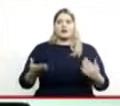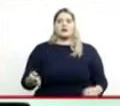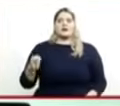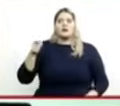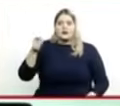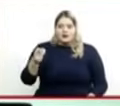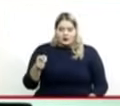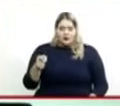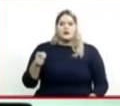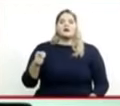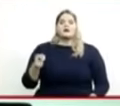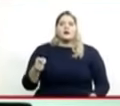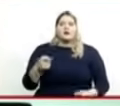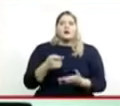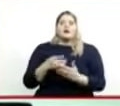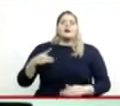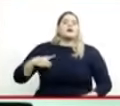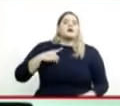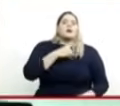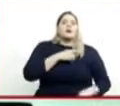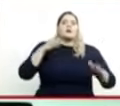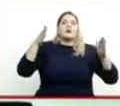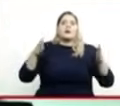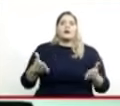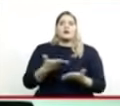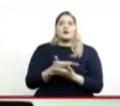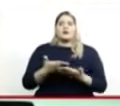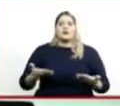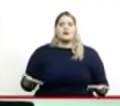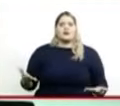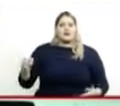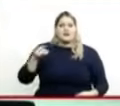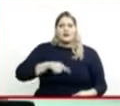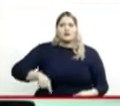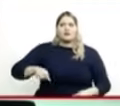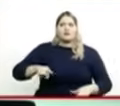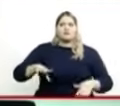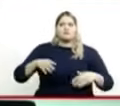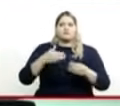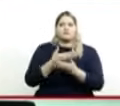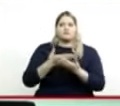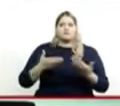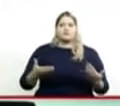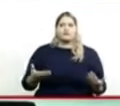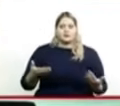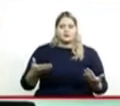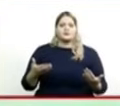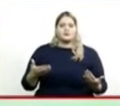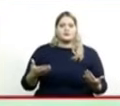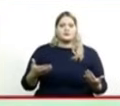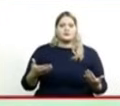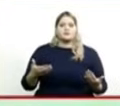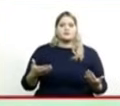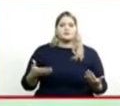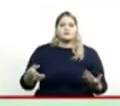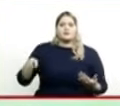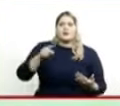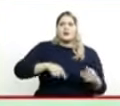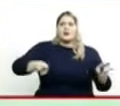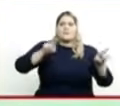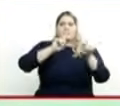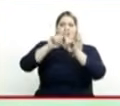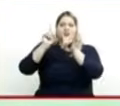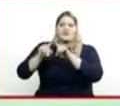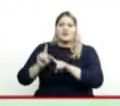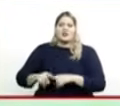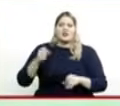una política clara de combate, sin rodeos a la mafia de ciertos bufetes que junto a